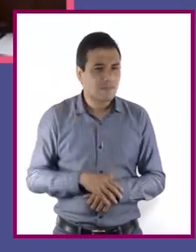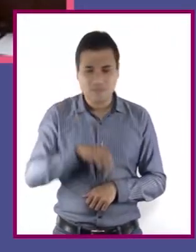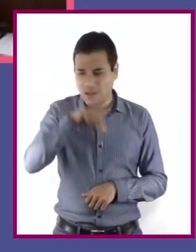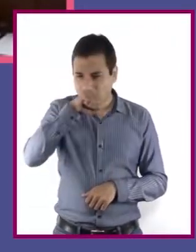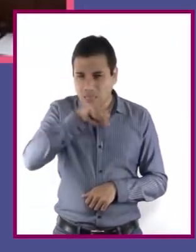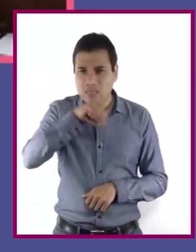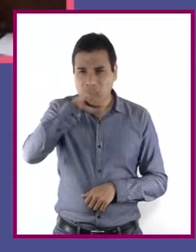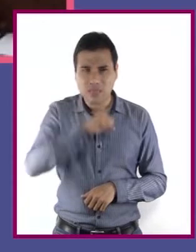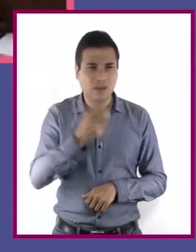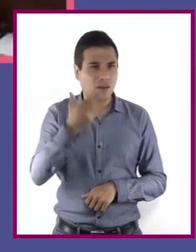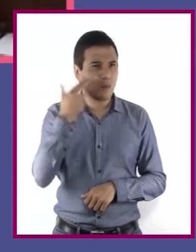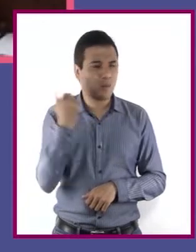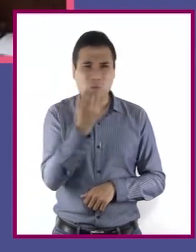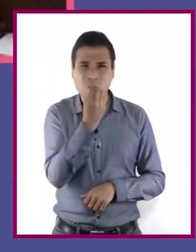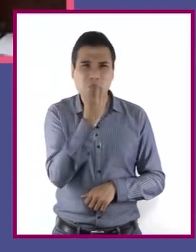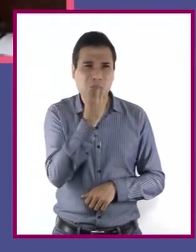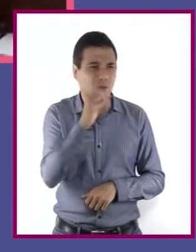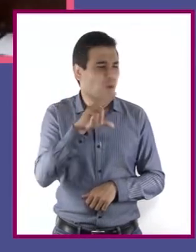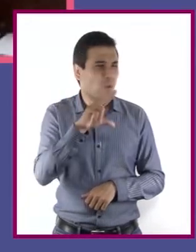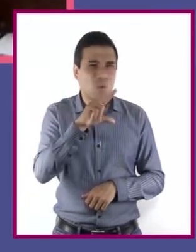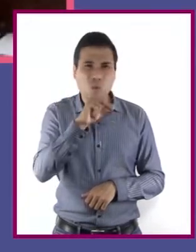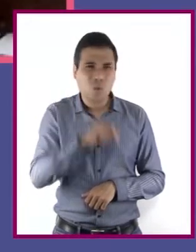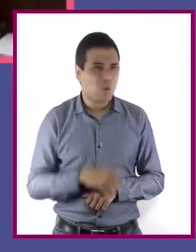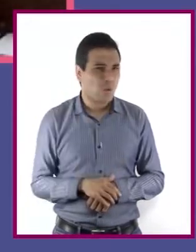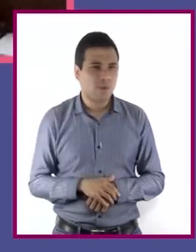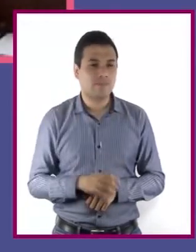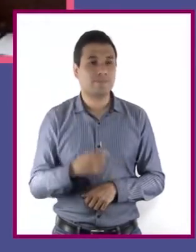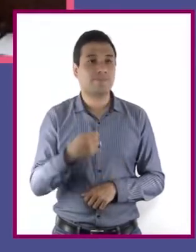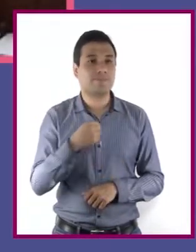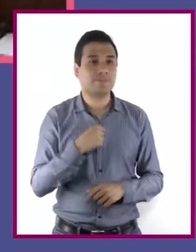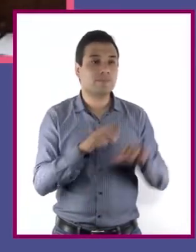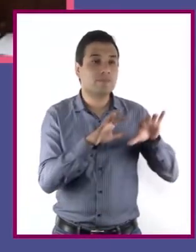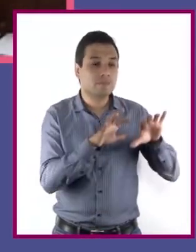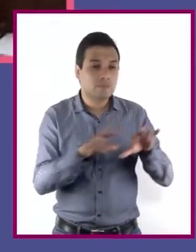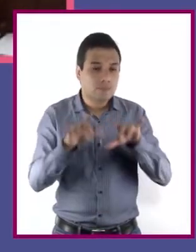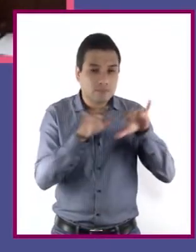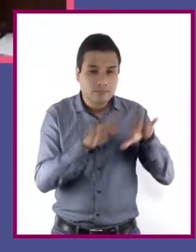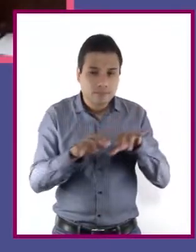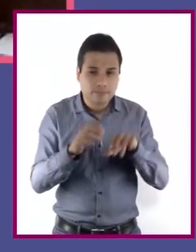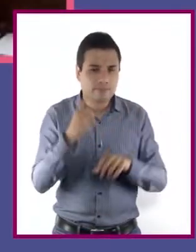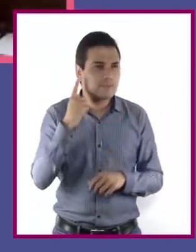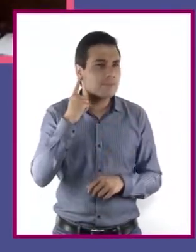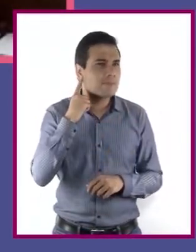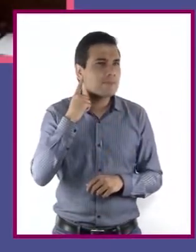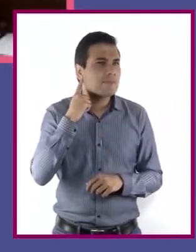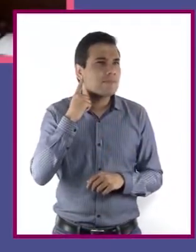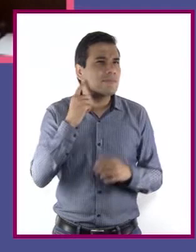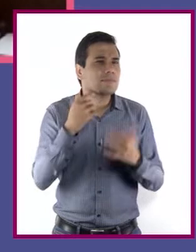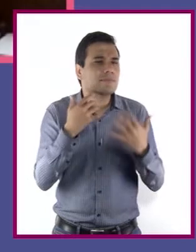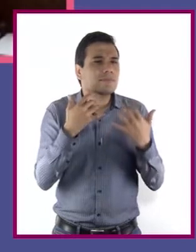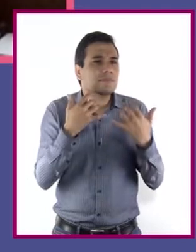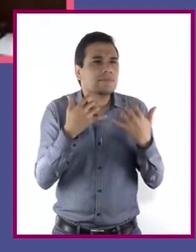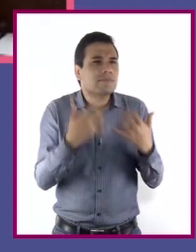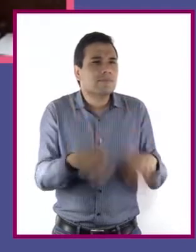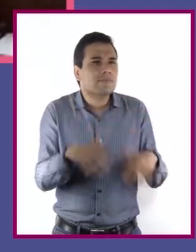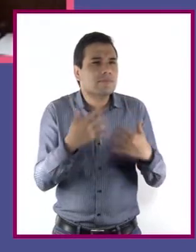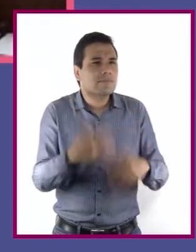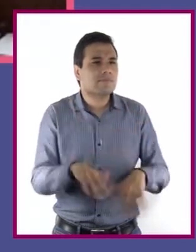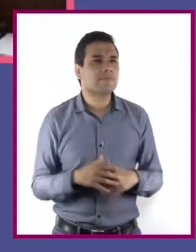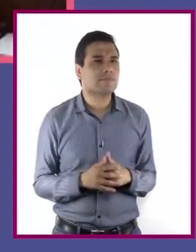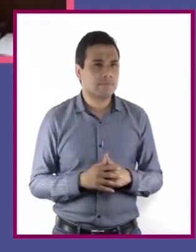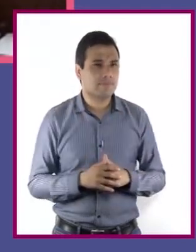descansurra ratones. Cuando toca el piano, escucha con atención cada nota.